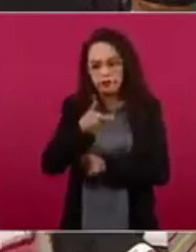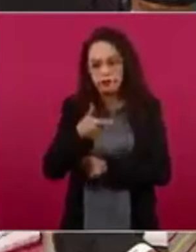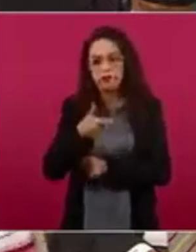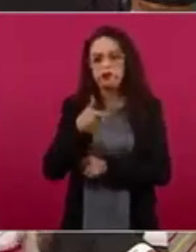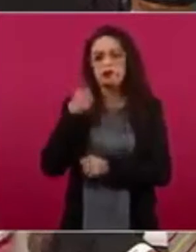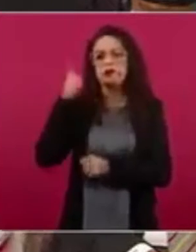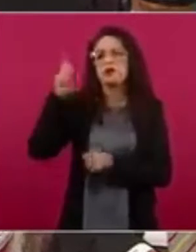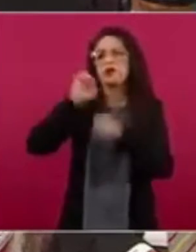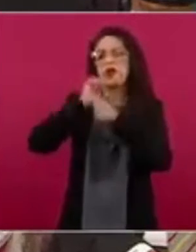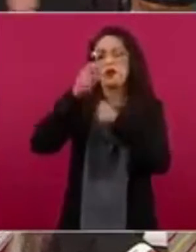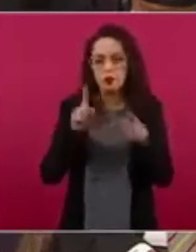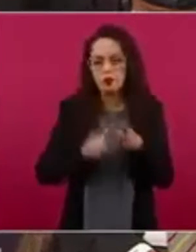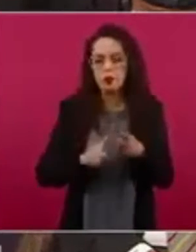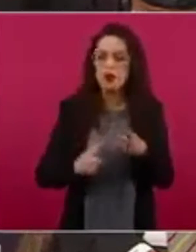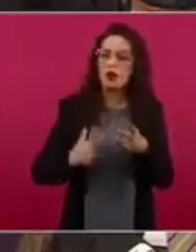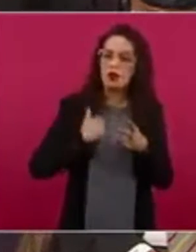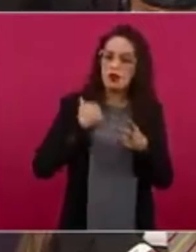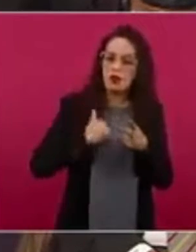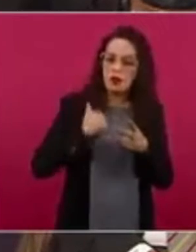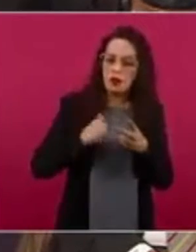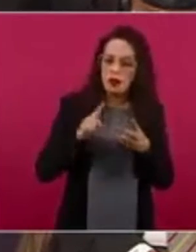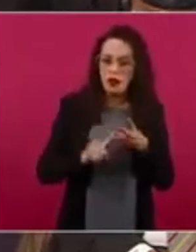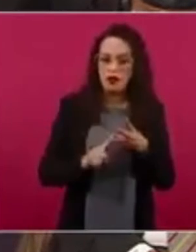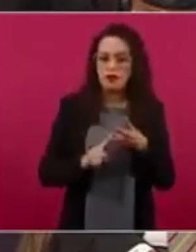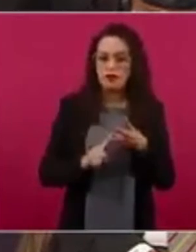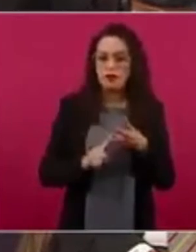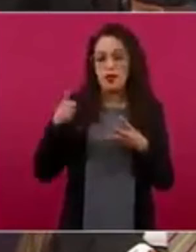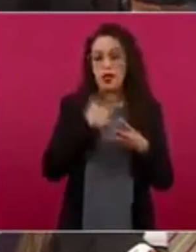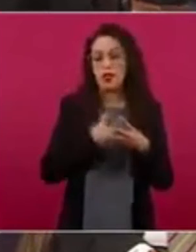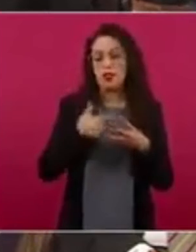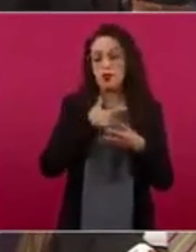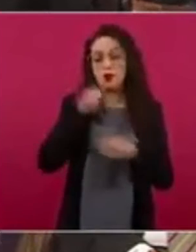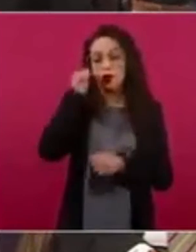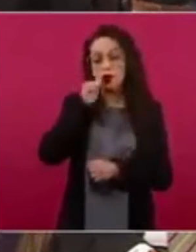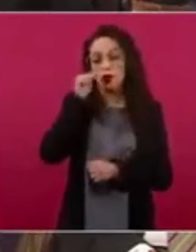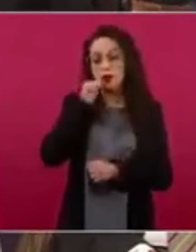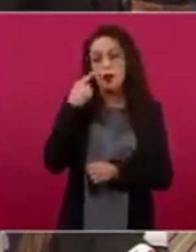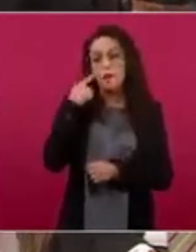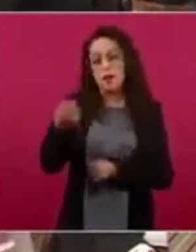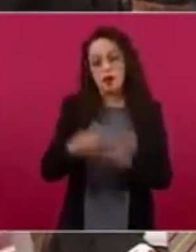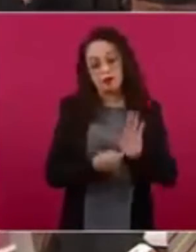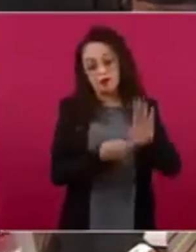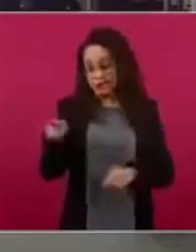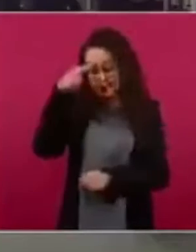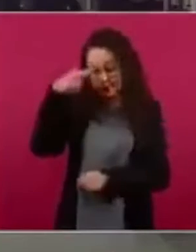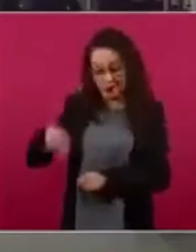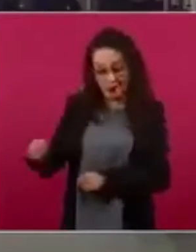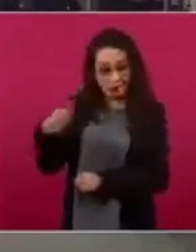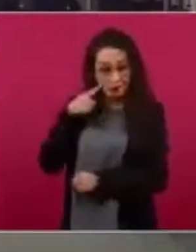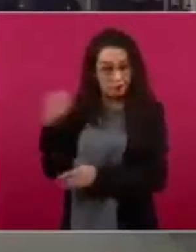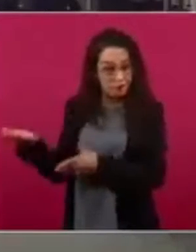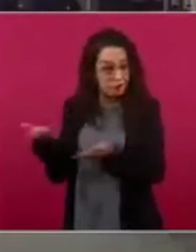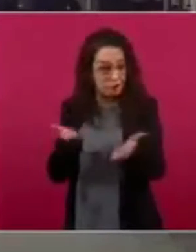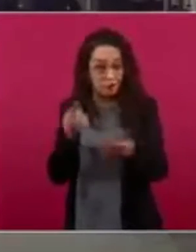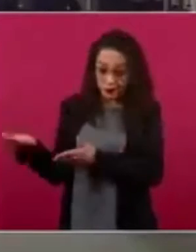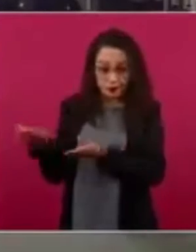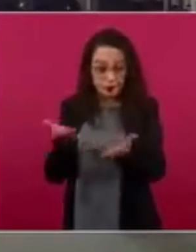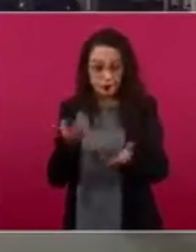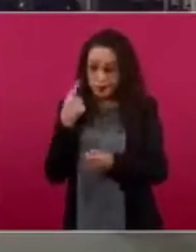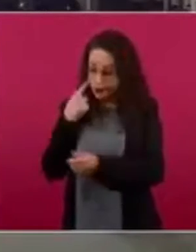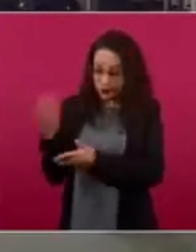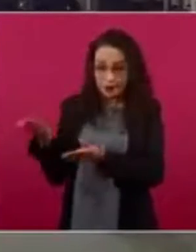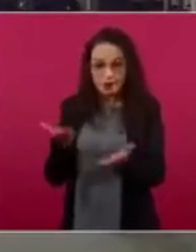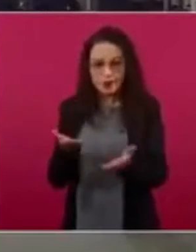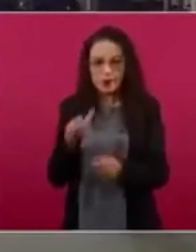Canadá y de otros países, pues que les encanta señalar lo que pasa en México. Pero aquí está la otra situación,